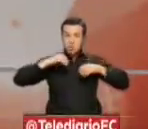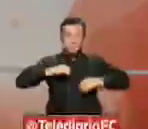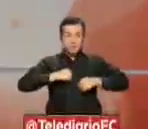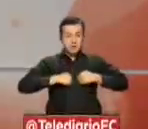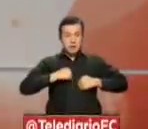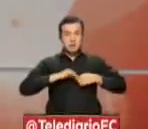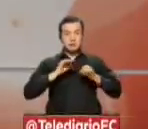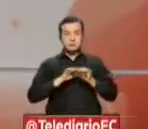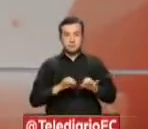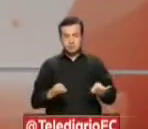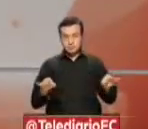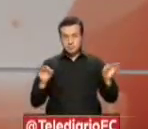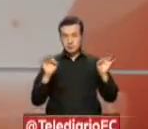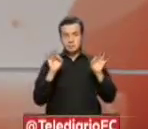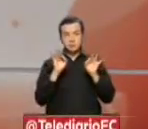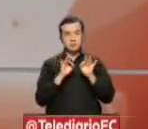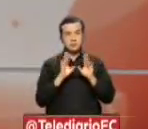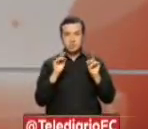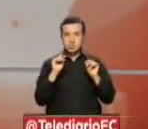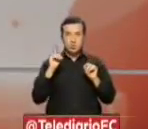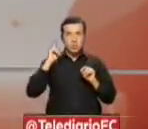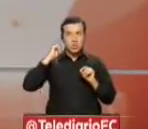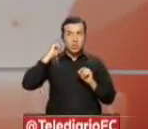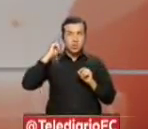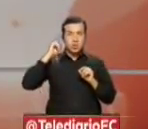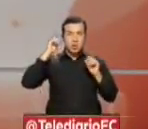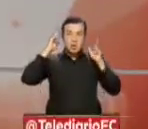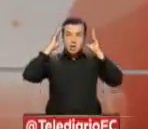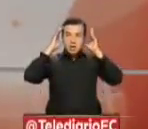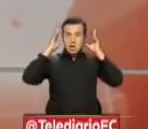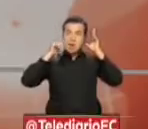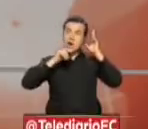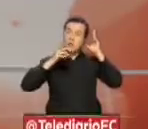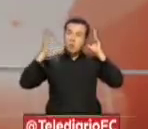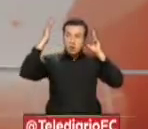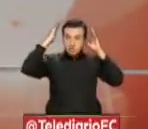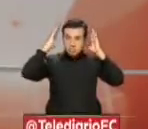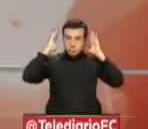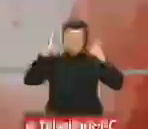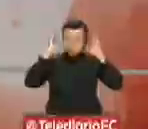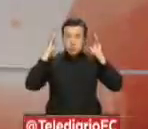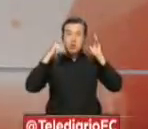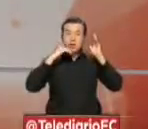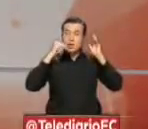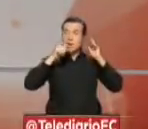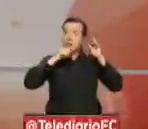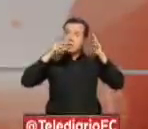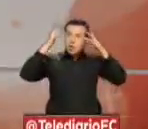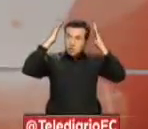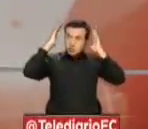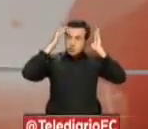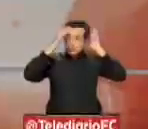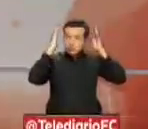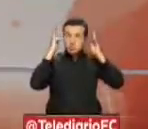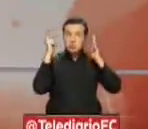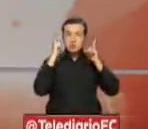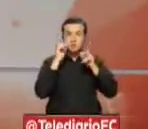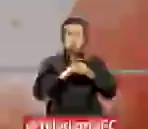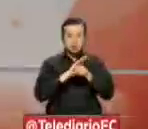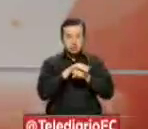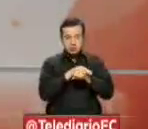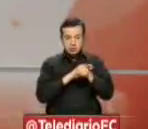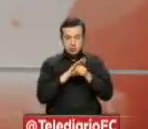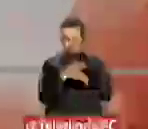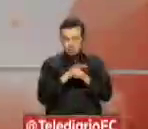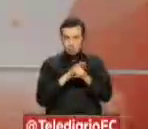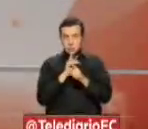lo recomendable es que no se moje en la parte de la cabeza, sobre todo en las orejas, y si por accidente lo hacen, hay que secarlos con gasa